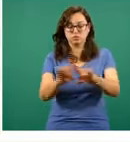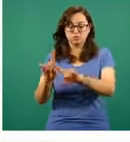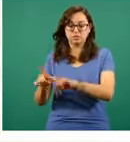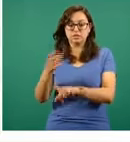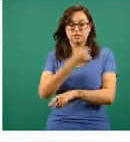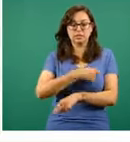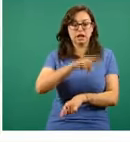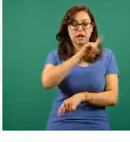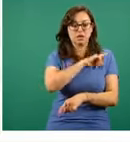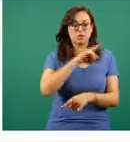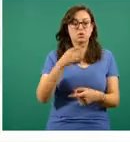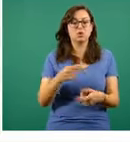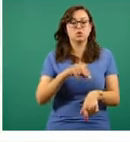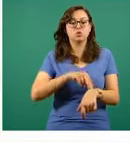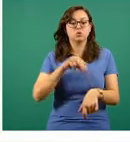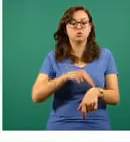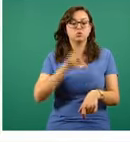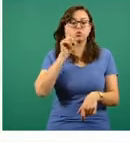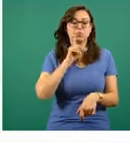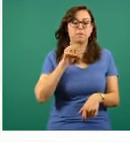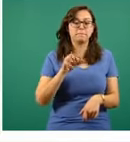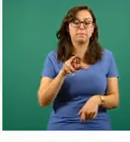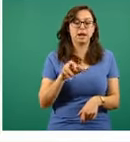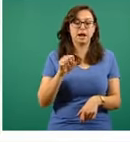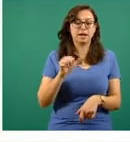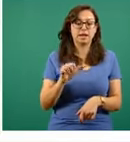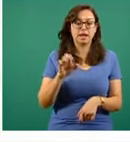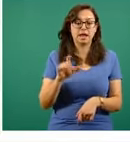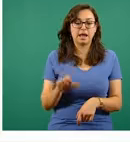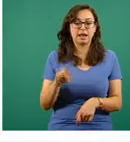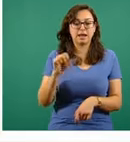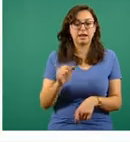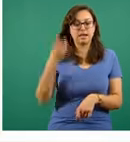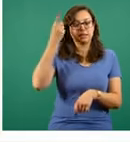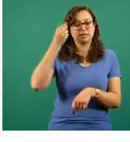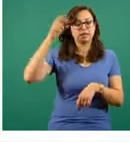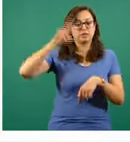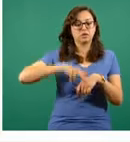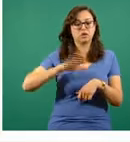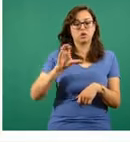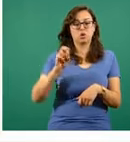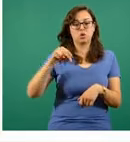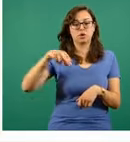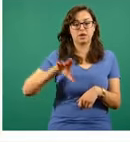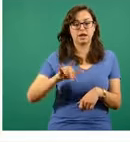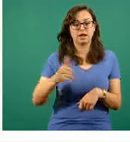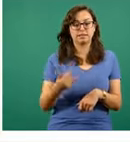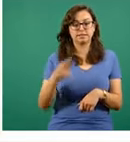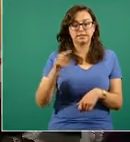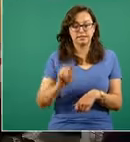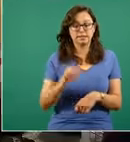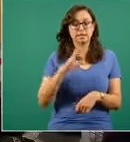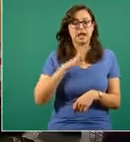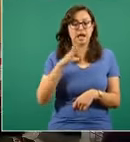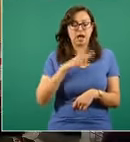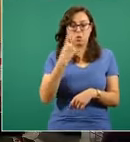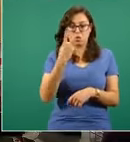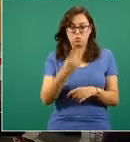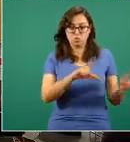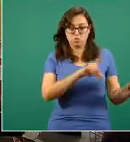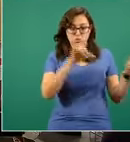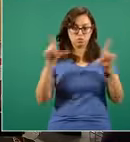de Alta Especialidad, la doctora María Elena Álvarez Bullac, directora general del CONACYT, y tenemos todavía una diapositiva más, si nos la permiten.